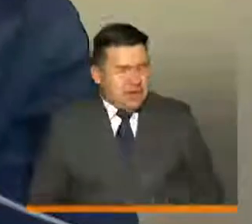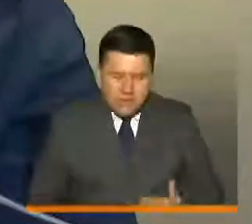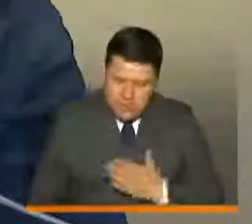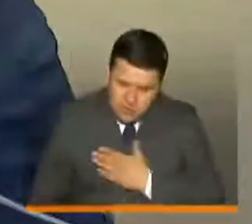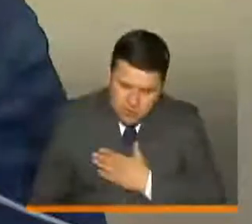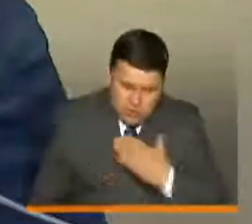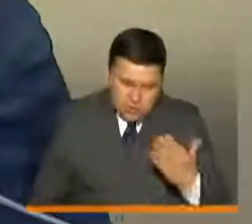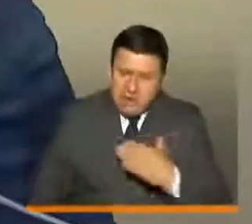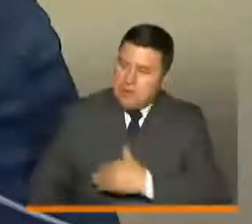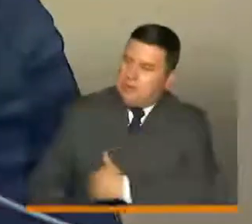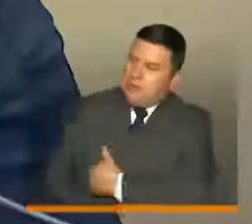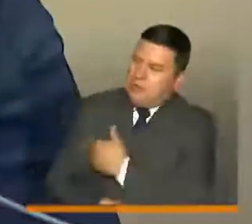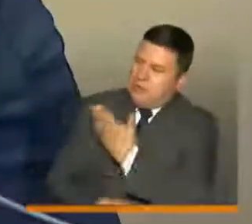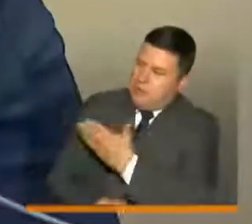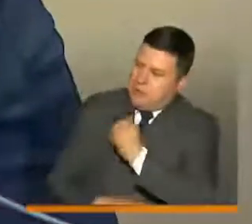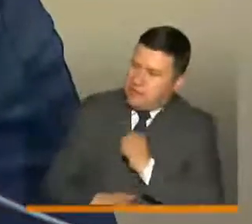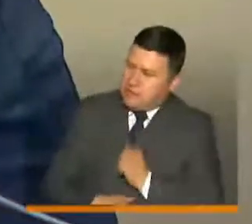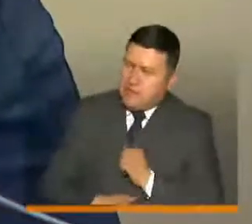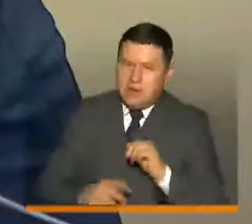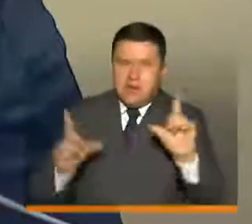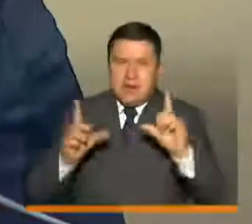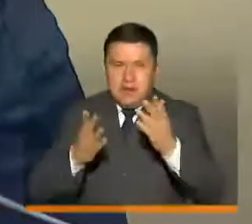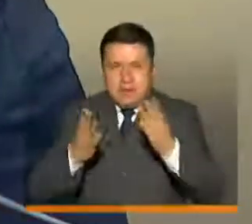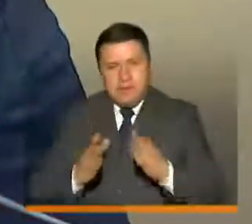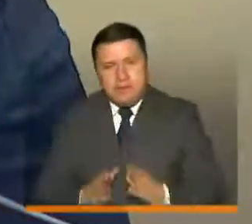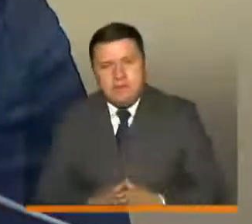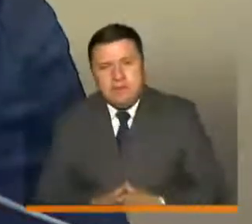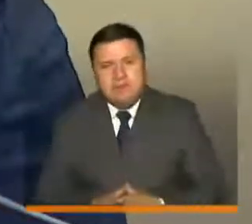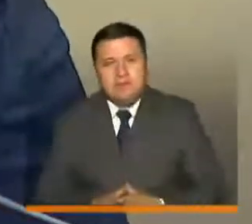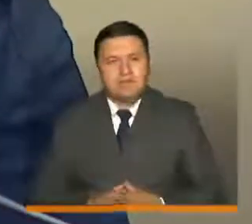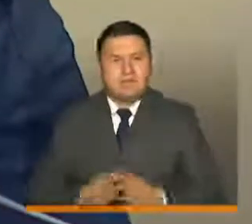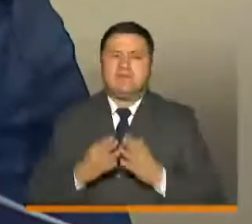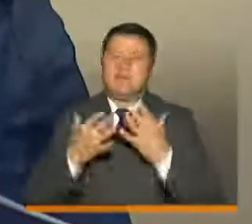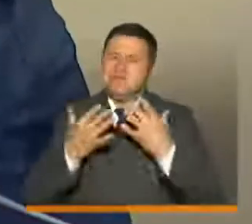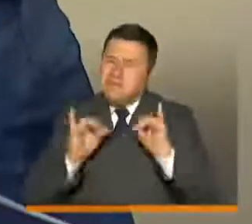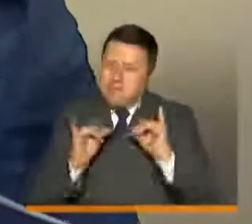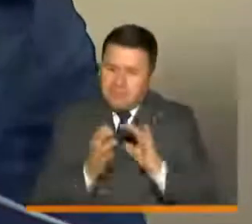gusto, señor ministro, televidentes.